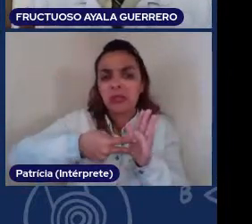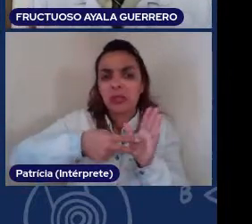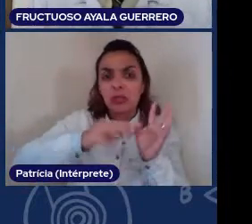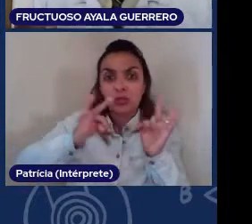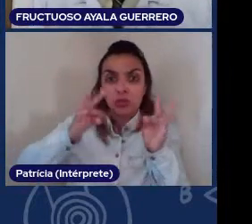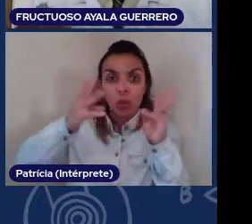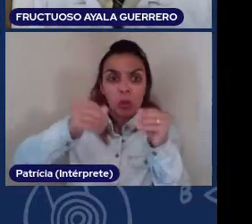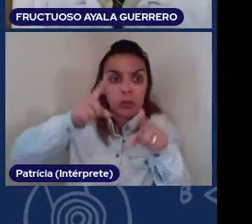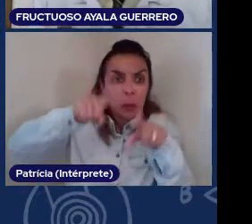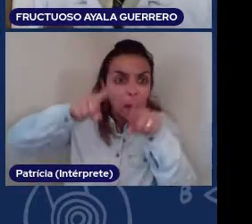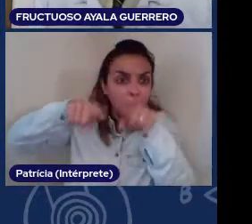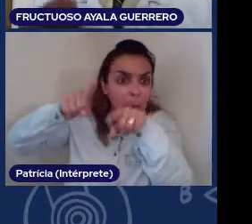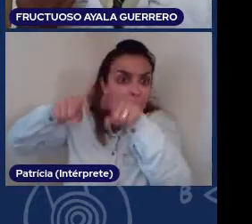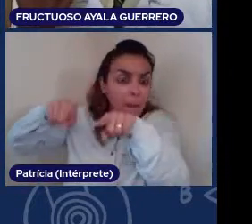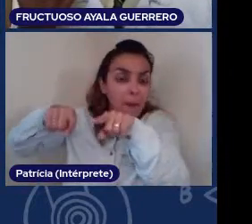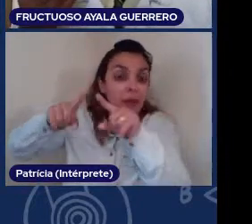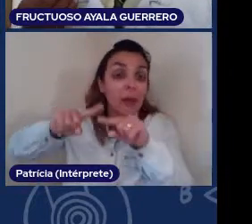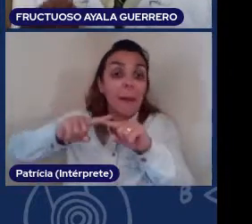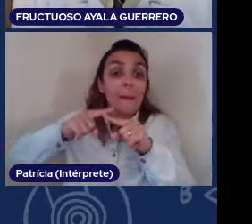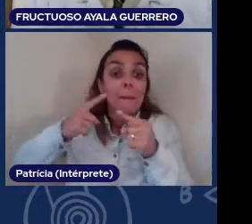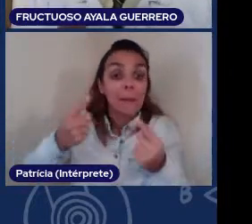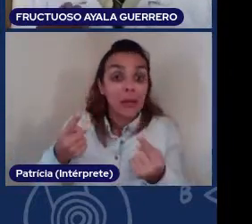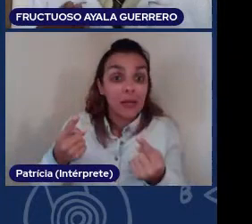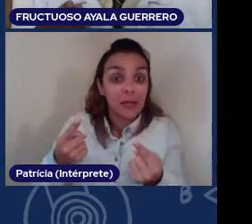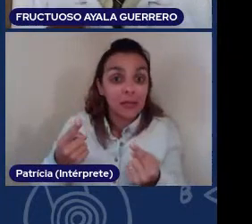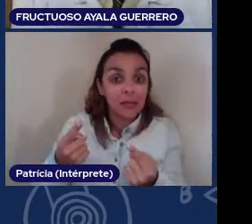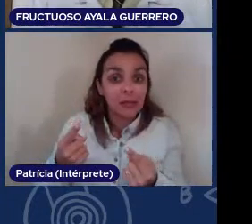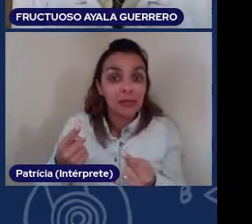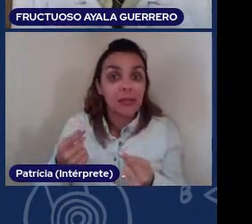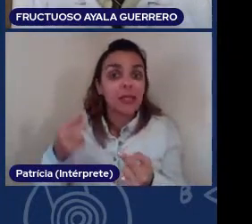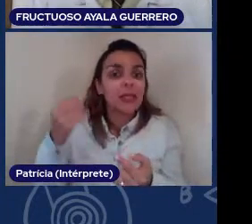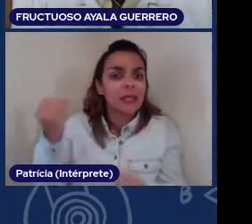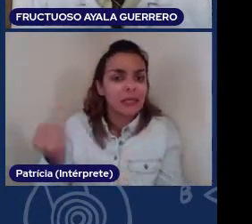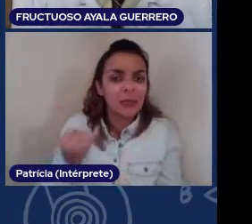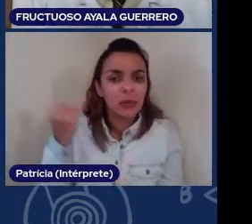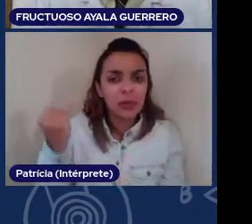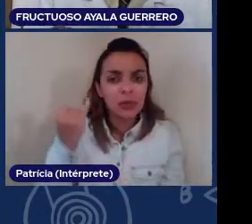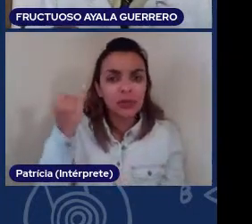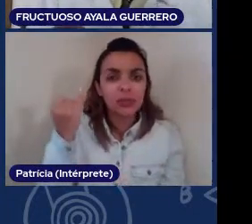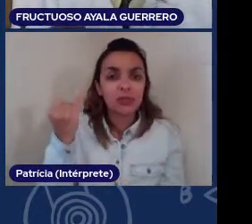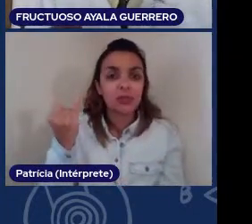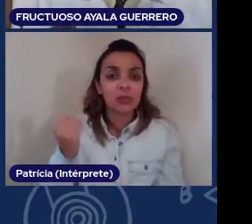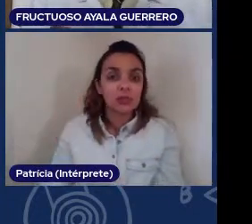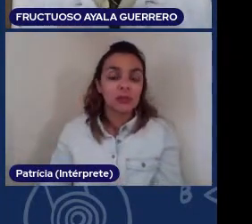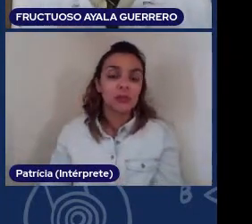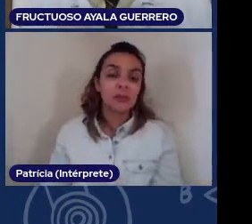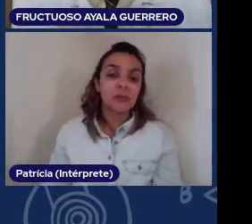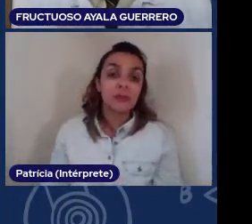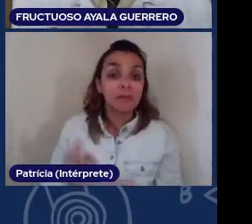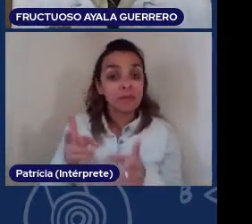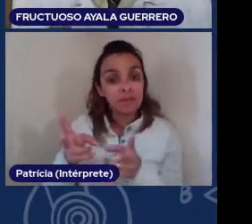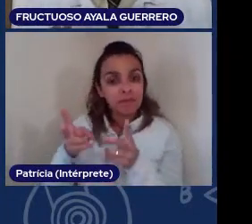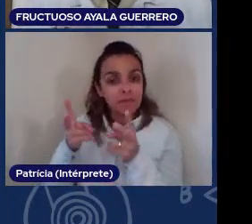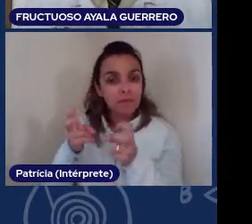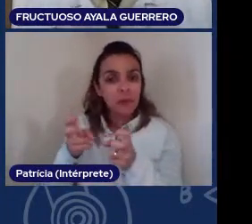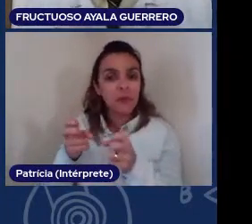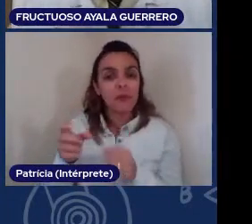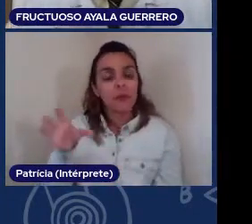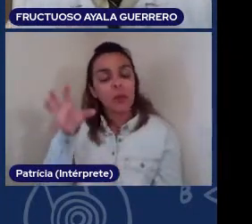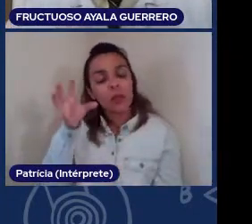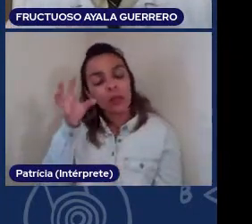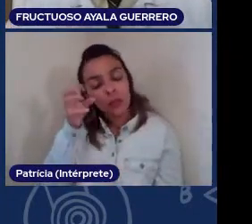ondas, pero por ahora es una herramienta importantísima para identificar la vigilia y